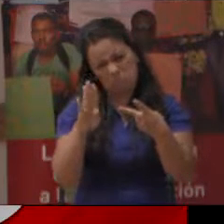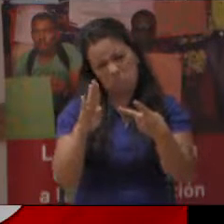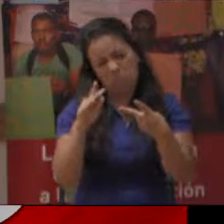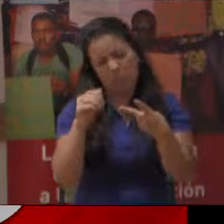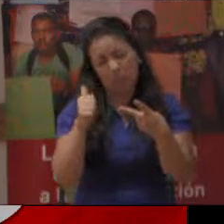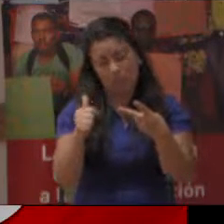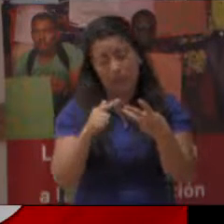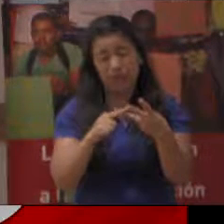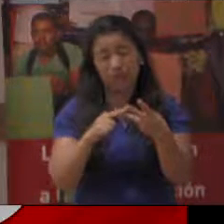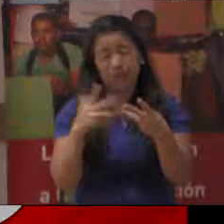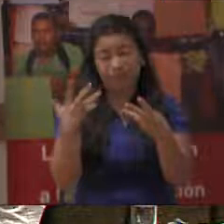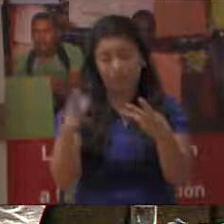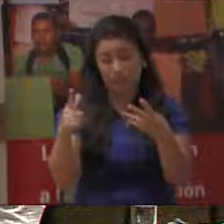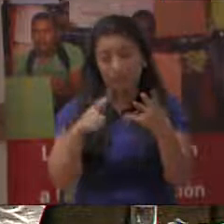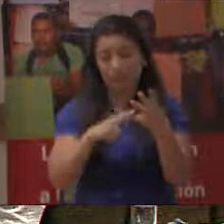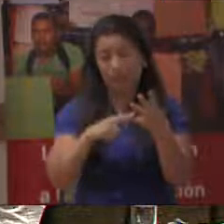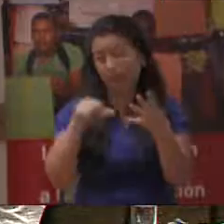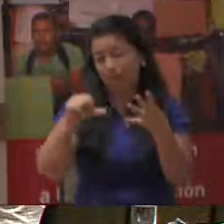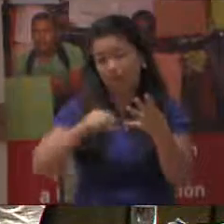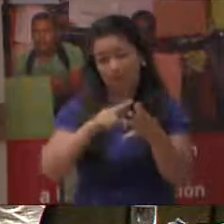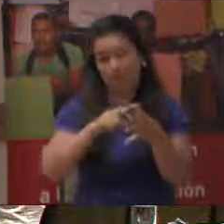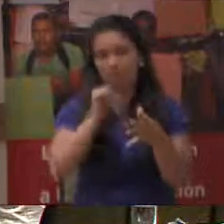D, deficiente, E, malo.